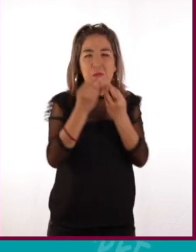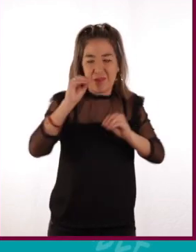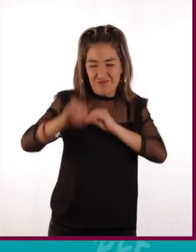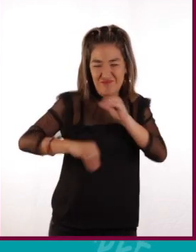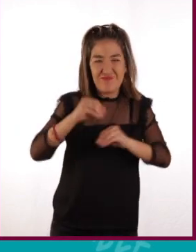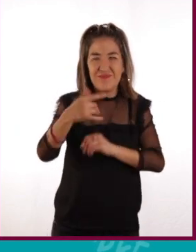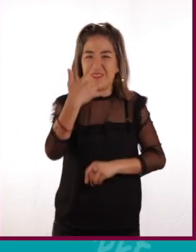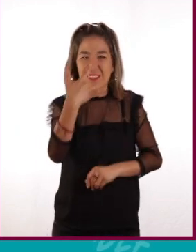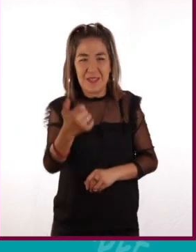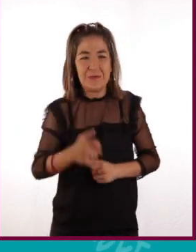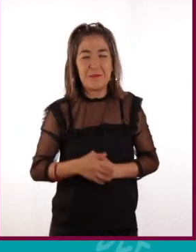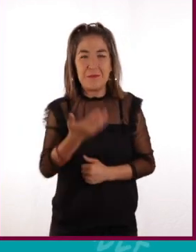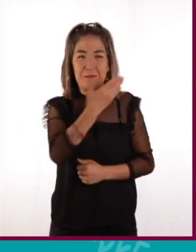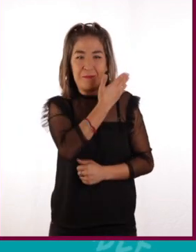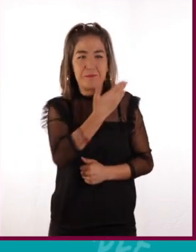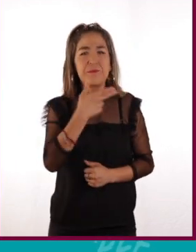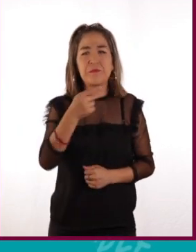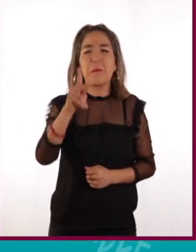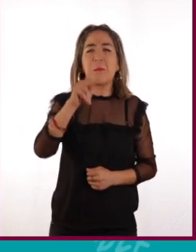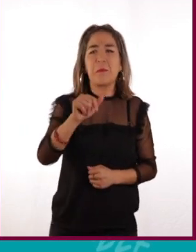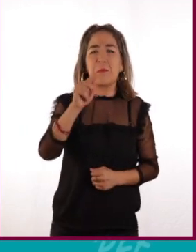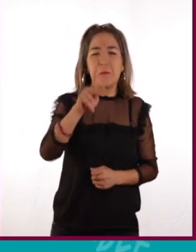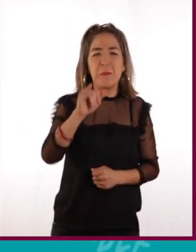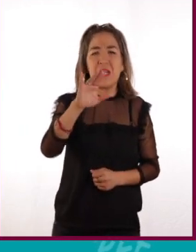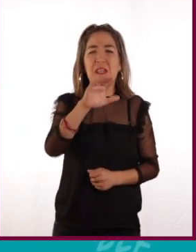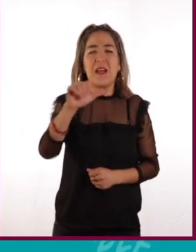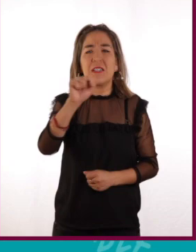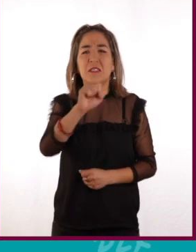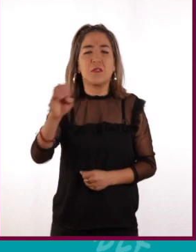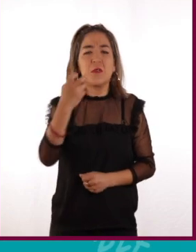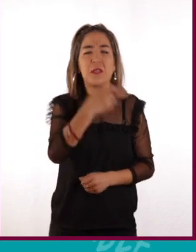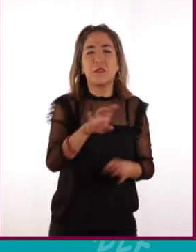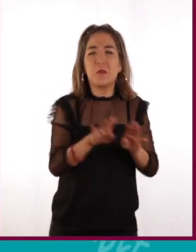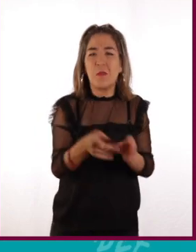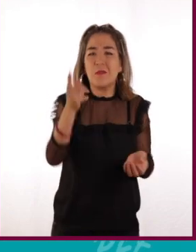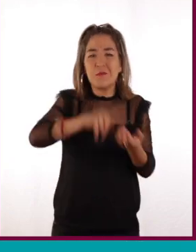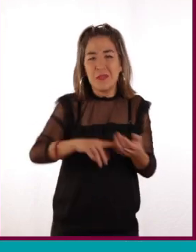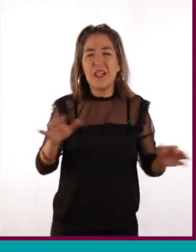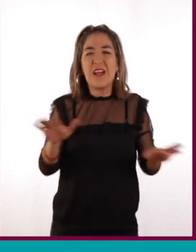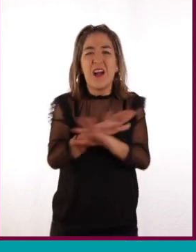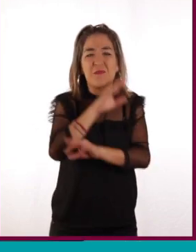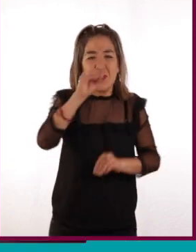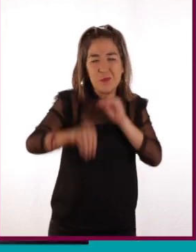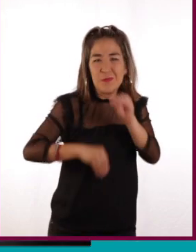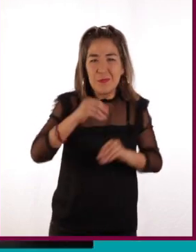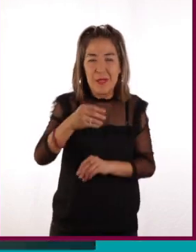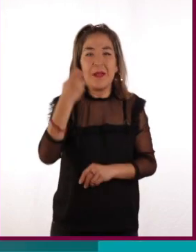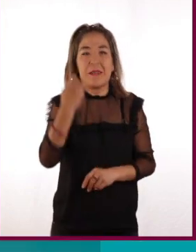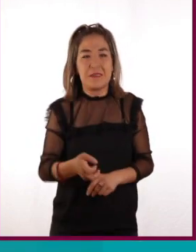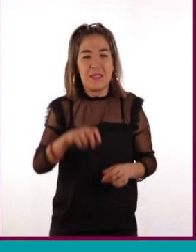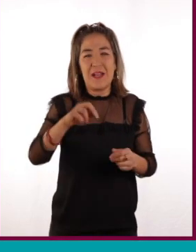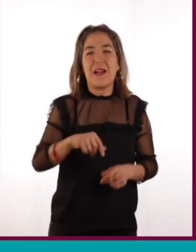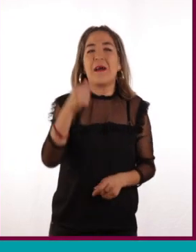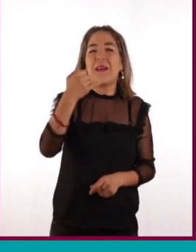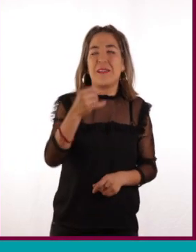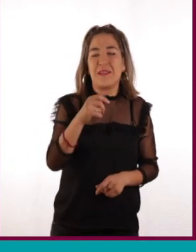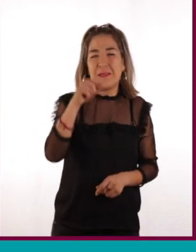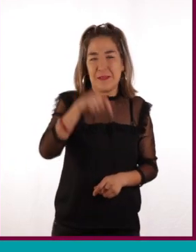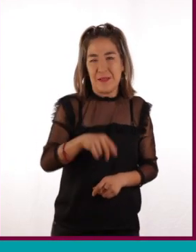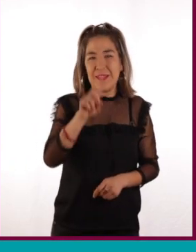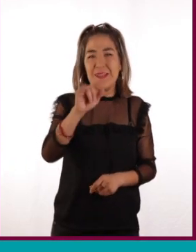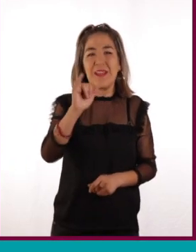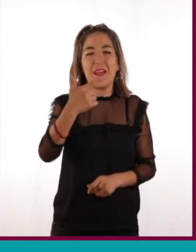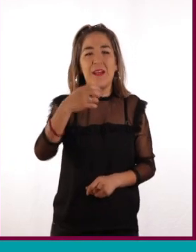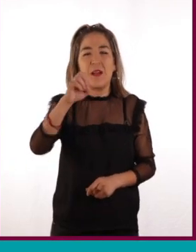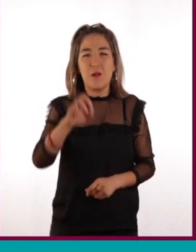reacomodarlos de una manera abstracta. Pablo Picasso es uno de los grandes exponentes de esta influencia artística y un mexicano,